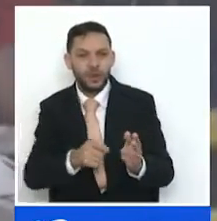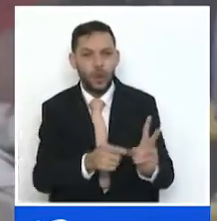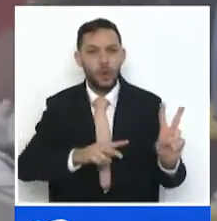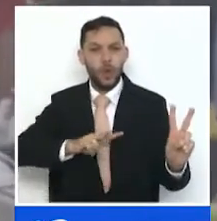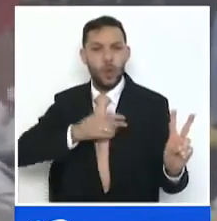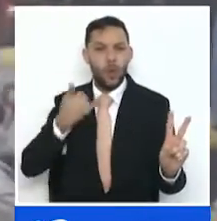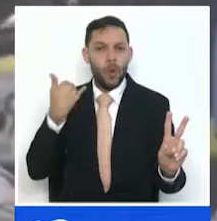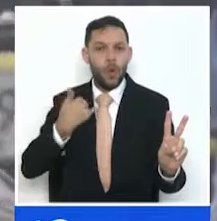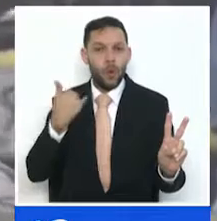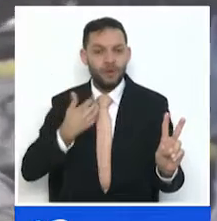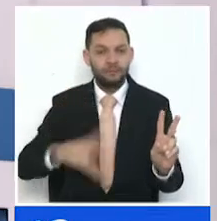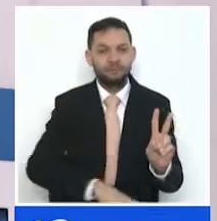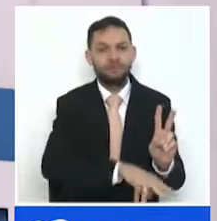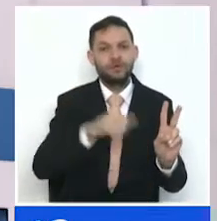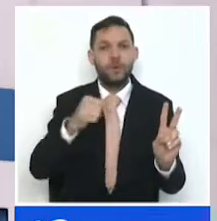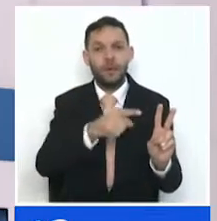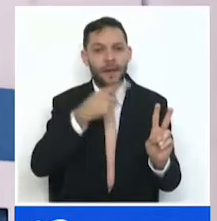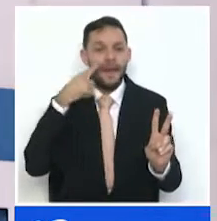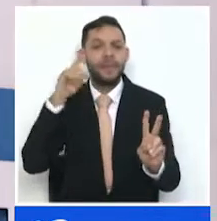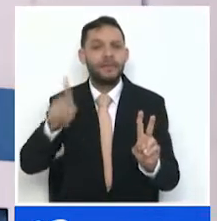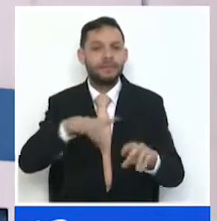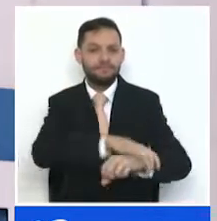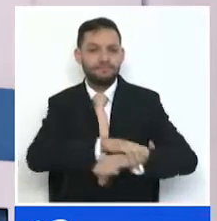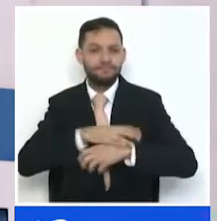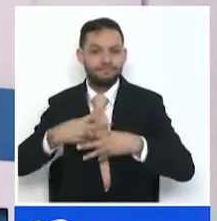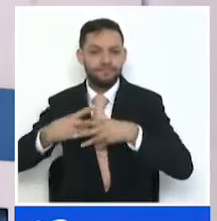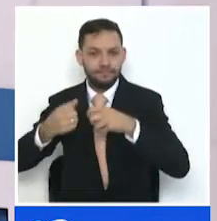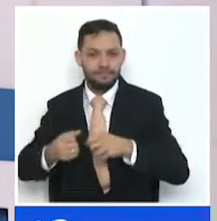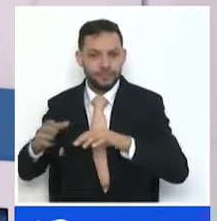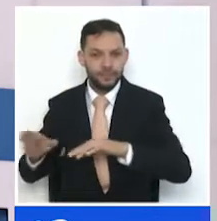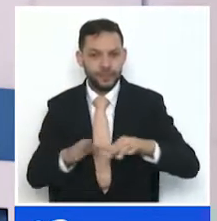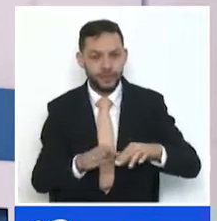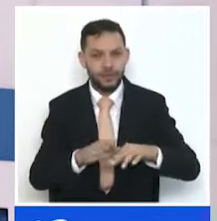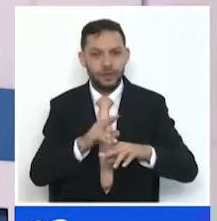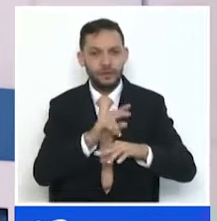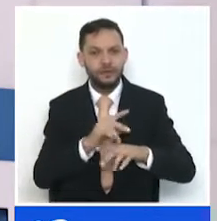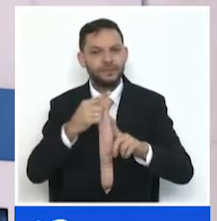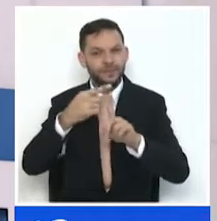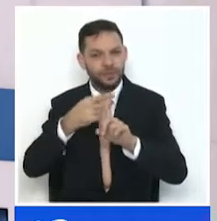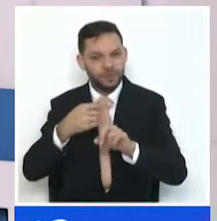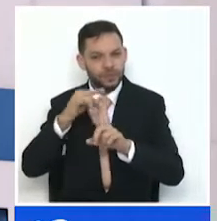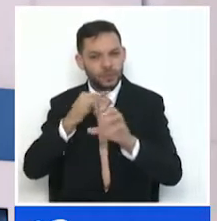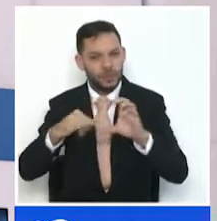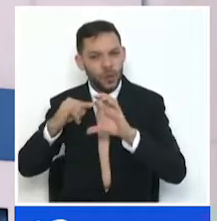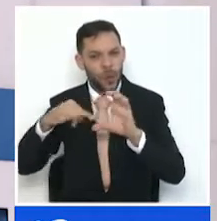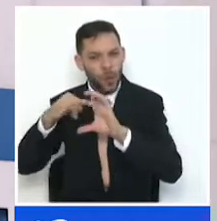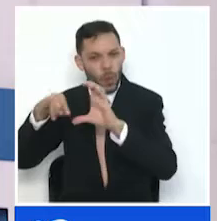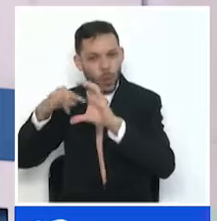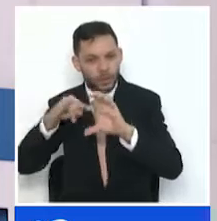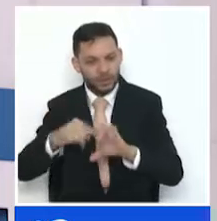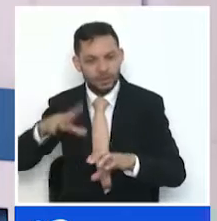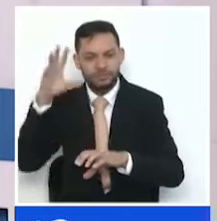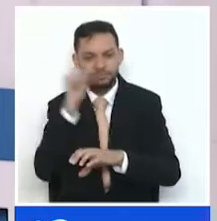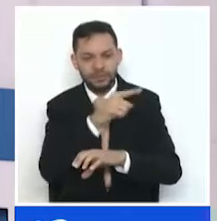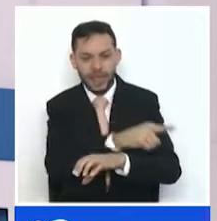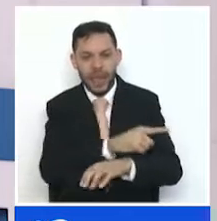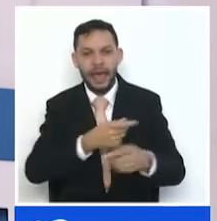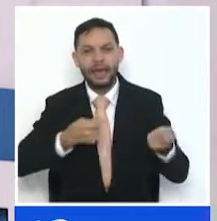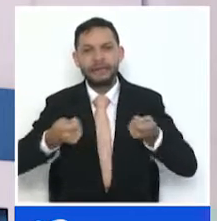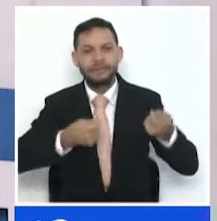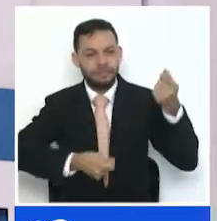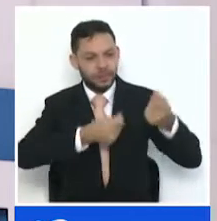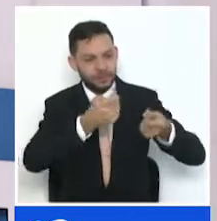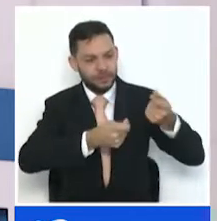para obtener sus equipos móviles. La Contraloría Municipal de Armenia investiga varios hallazgos relacionados con dineros de la administración municipal que